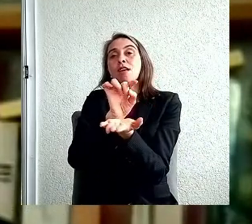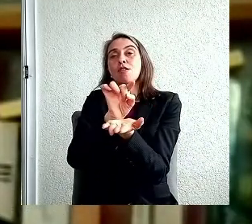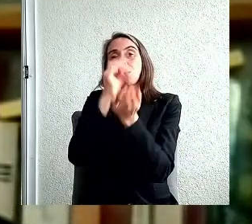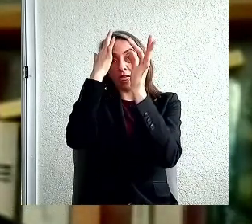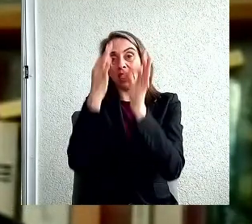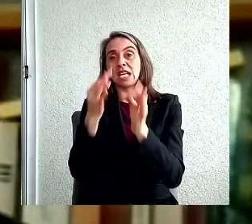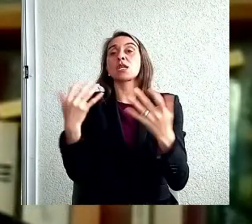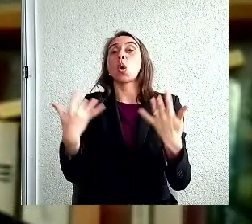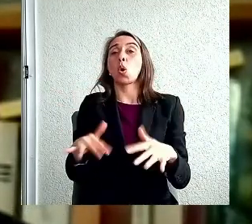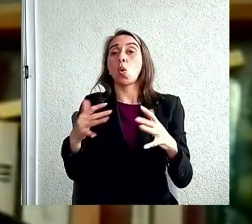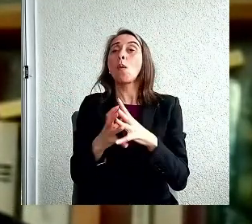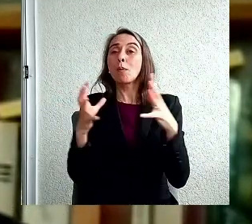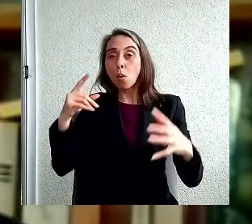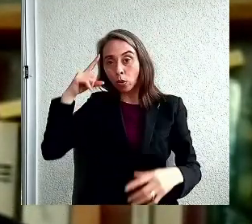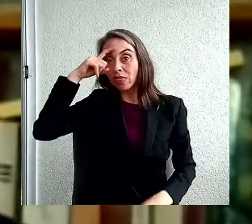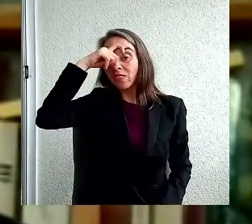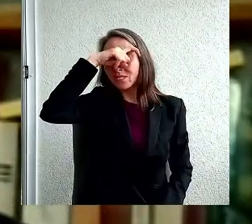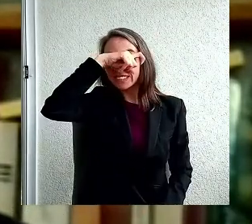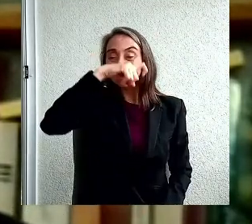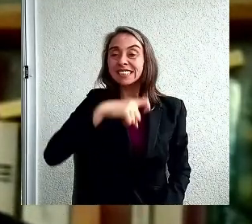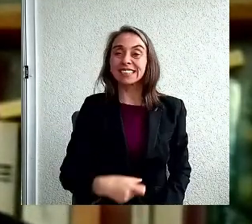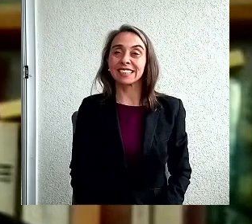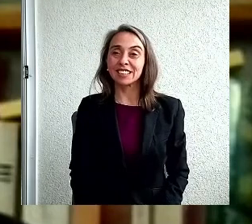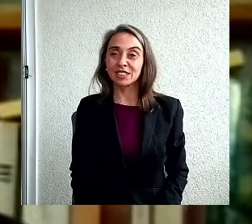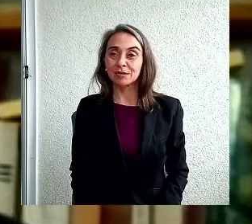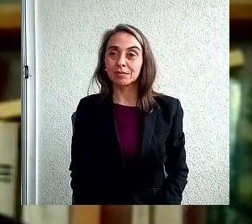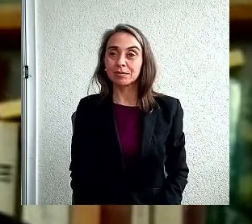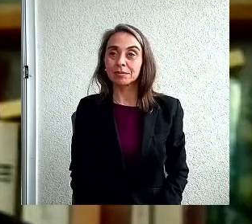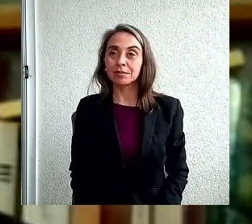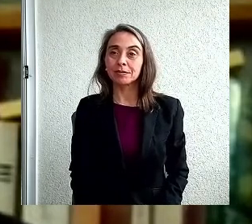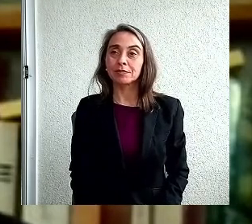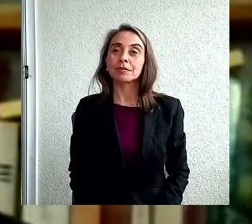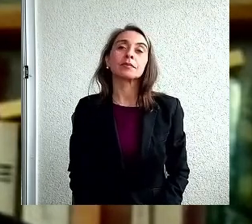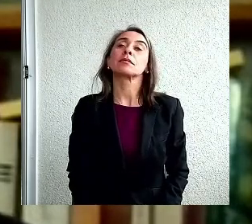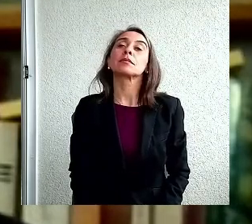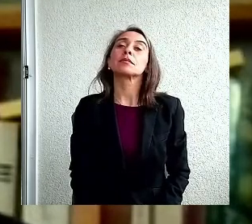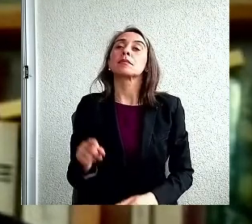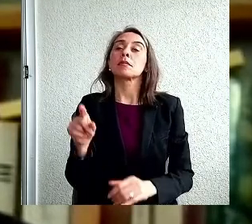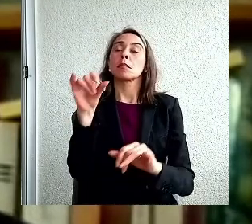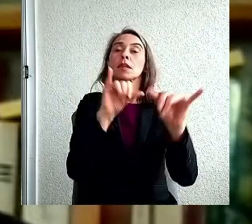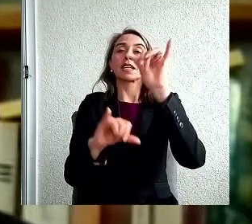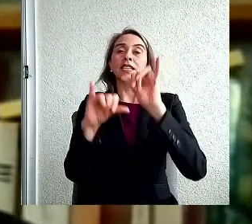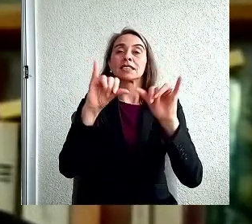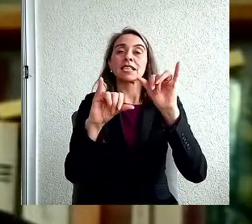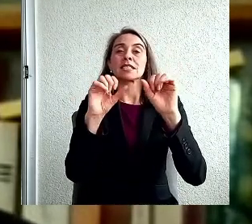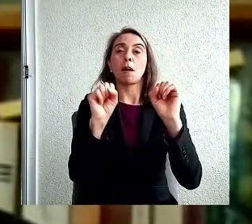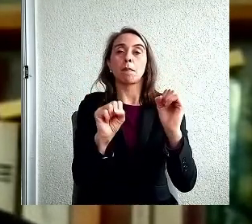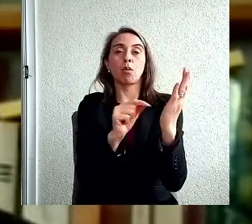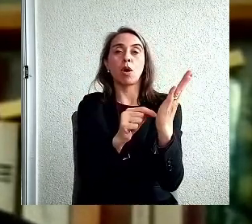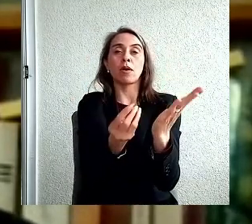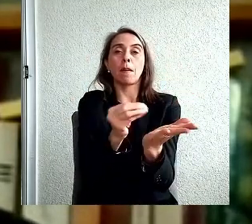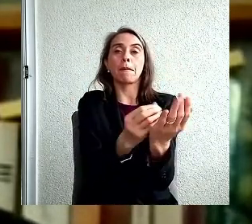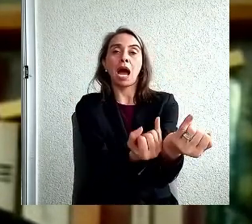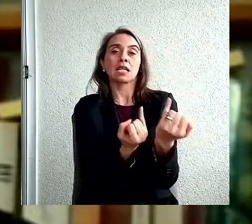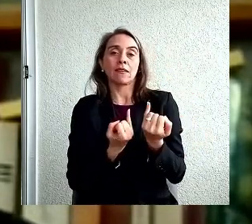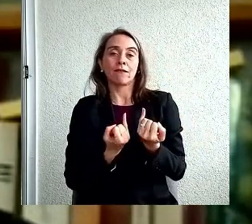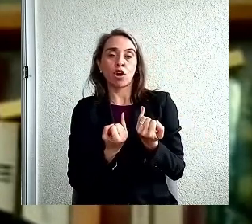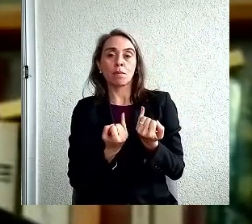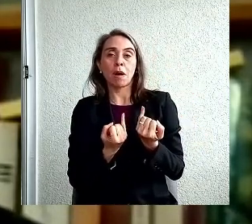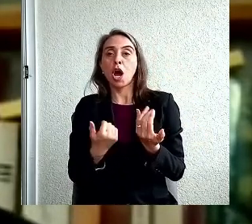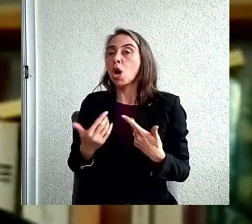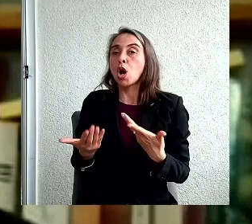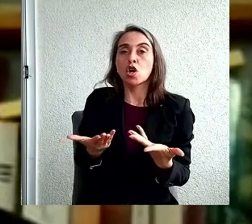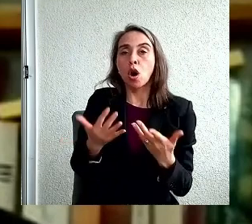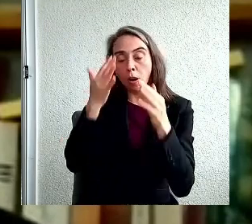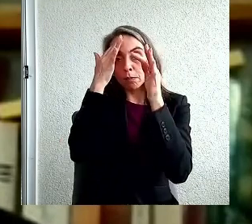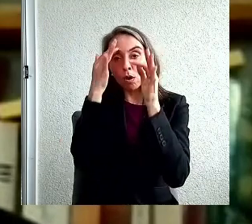Bueno, llega el punto entonces que la ciencia puede darnos más información respecto a cómo tomar esas decisiones y eso quizás fuese una pregunta abierta